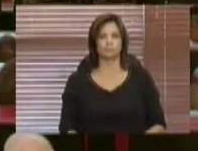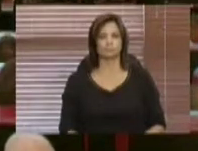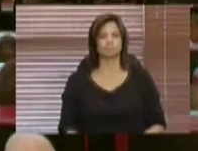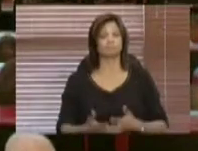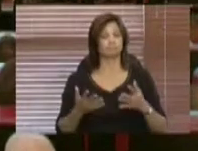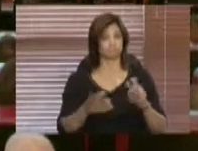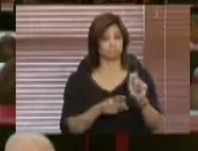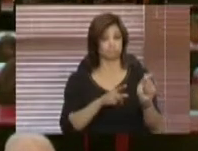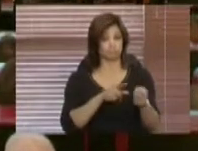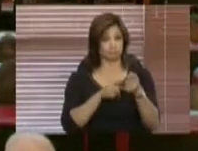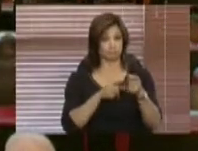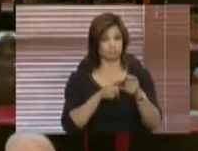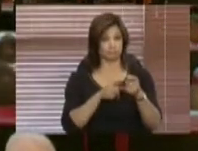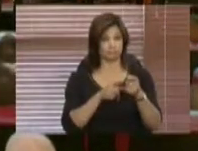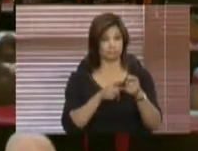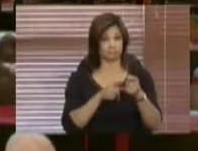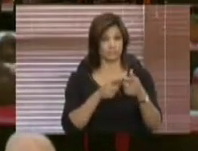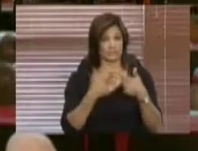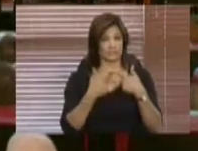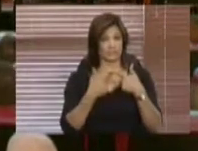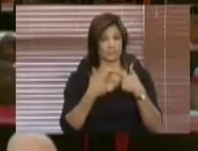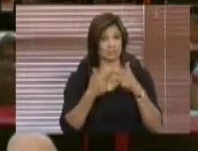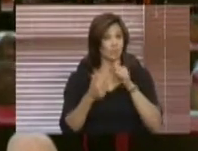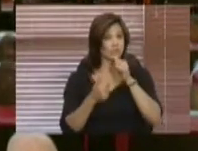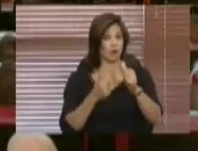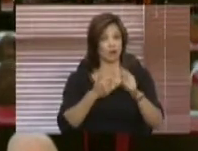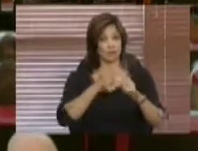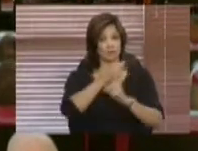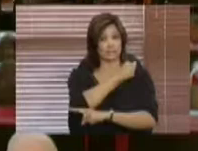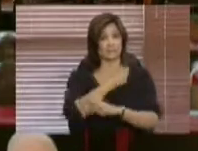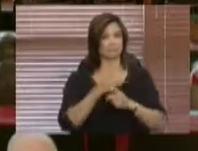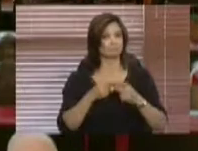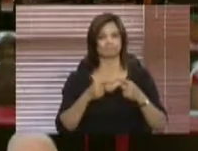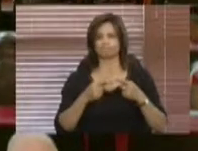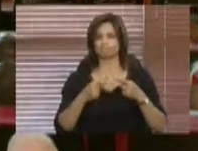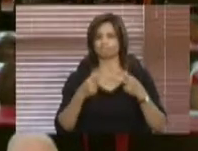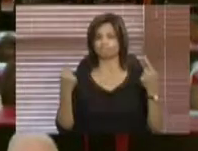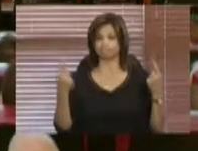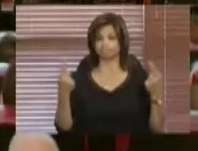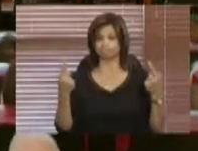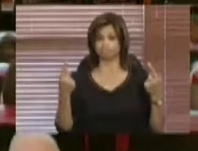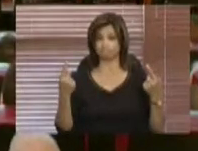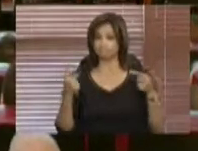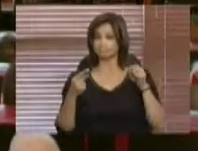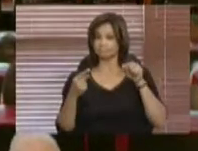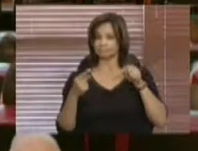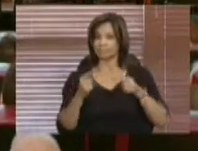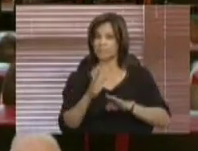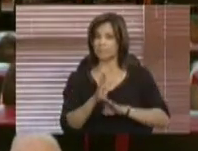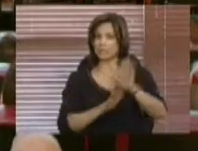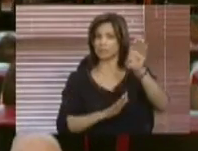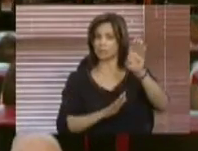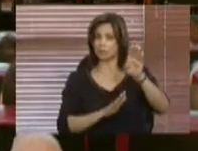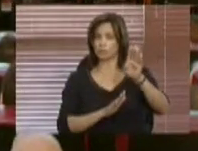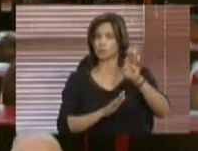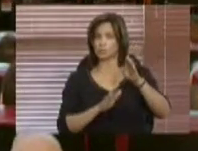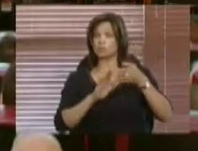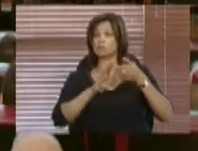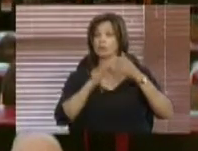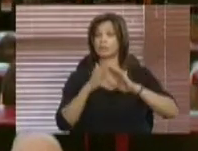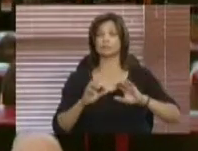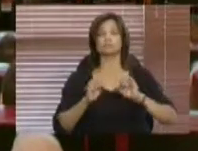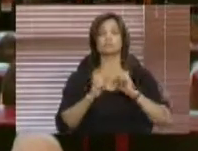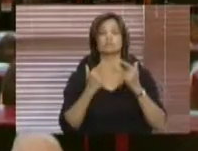La corrupción y la impunidad son enemigos de la prosperidad, de la paz